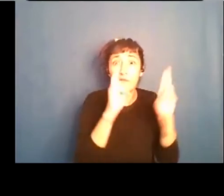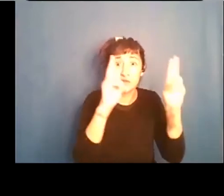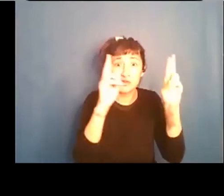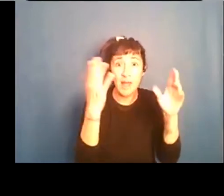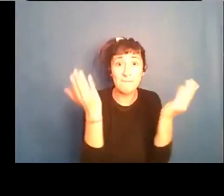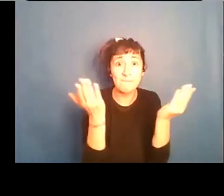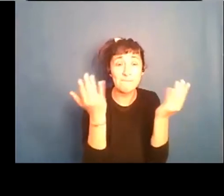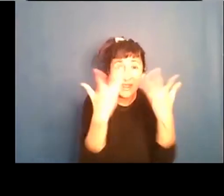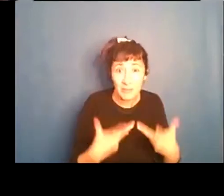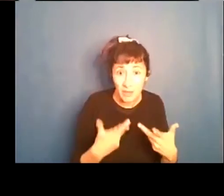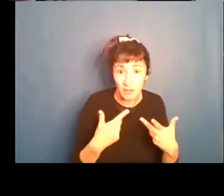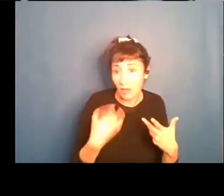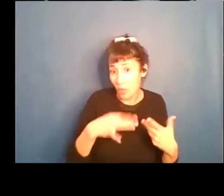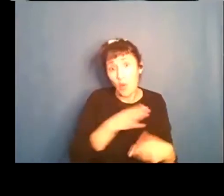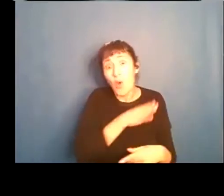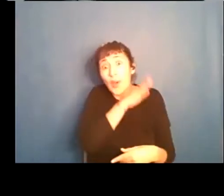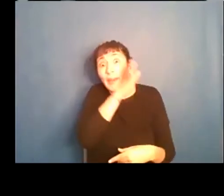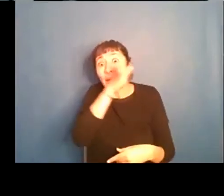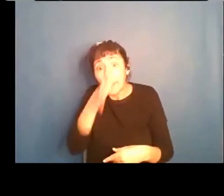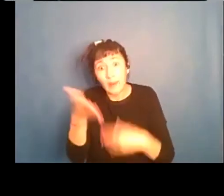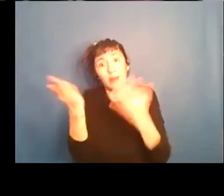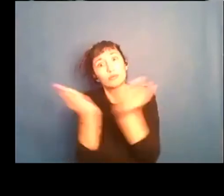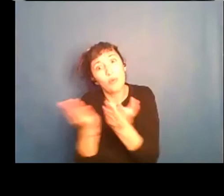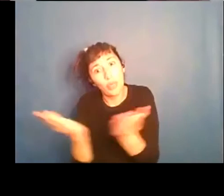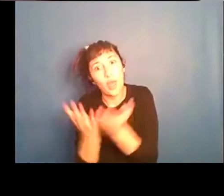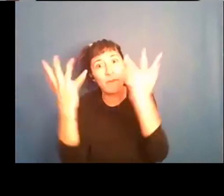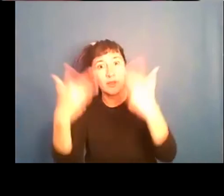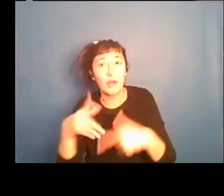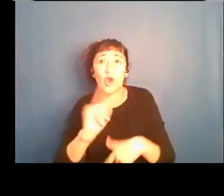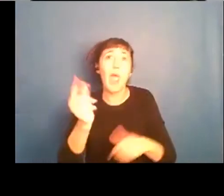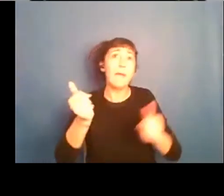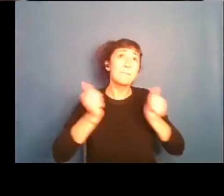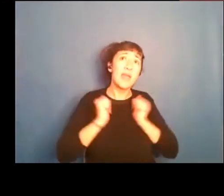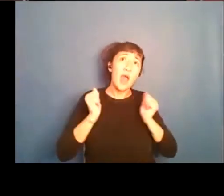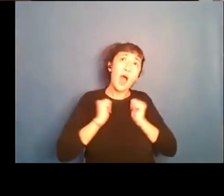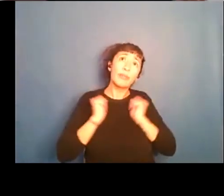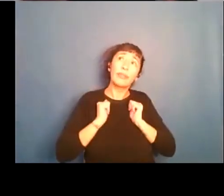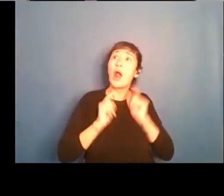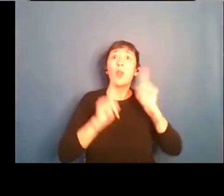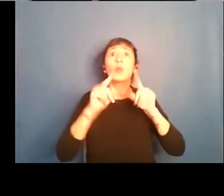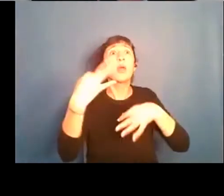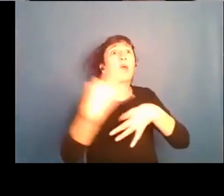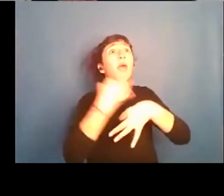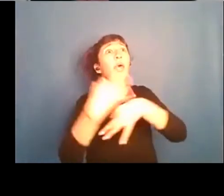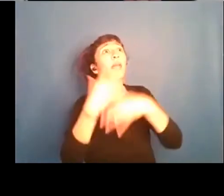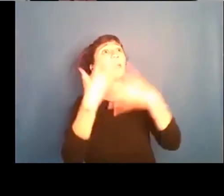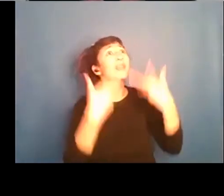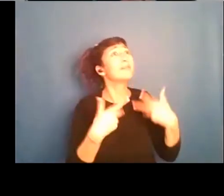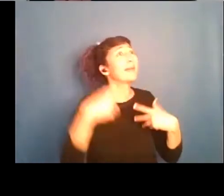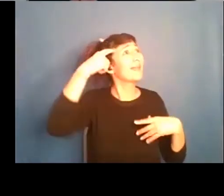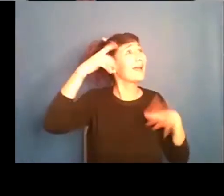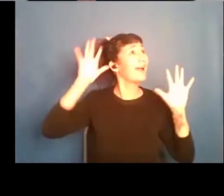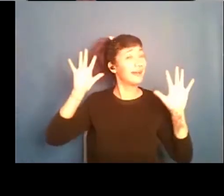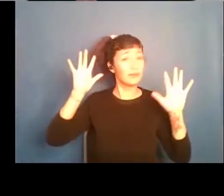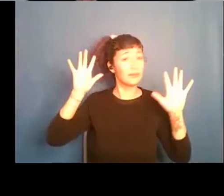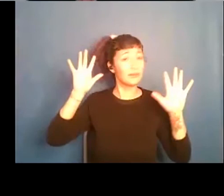estudiar matemáticas. No es que puedo que me explique y que me llueve matemática en la mente. Entonces, ahí está la vuelta de